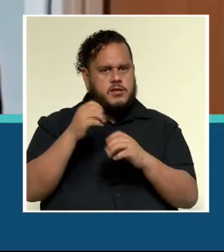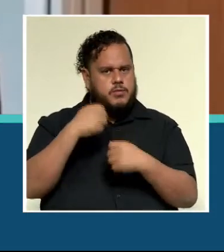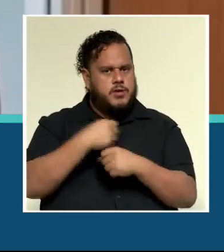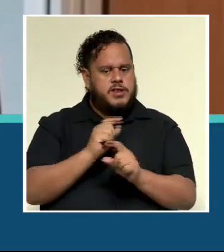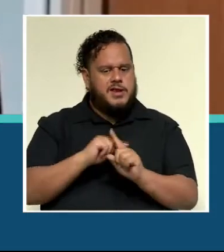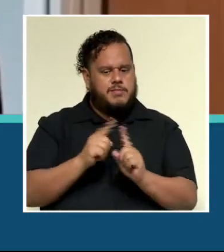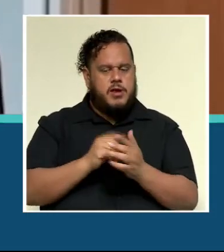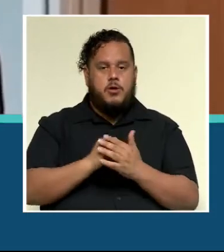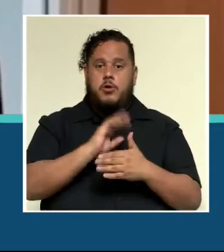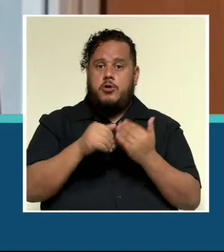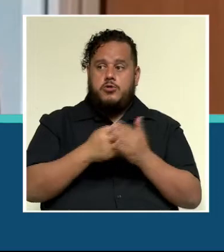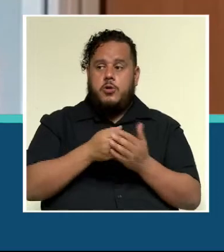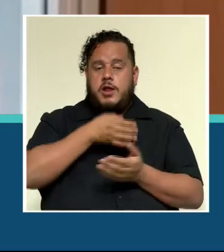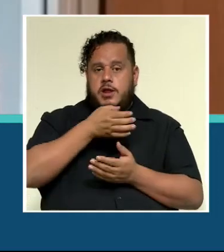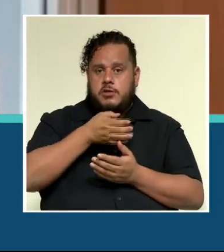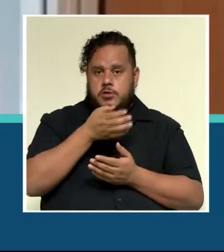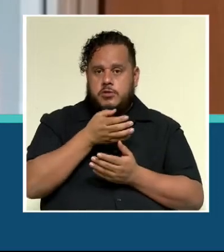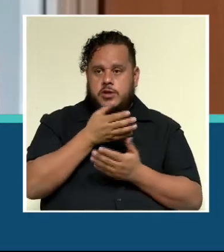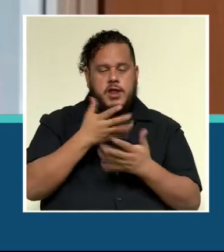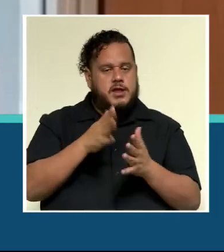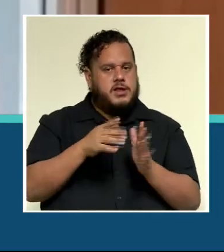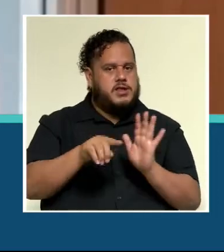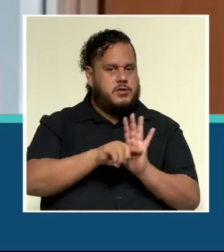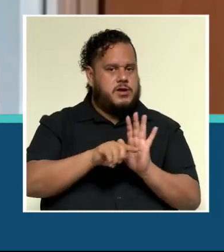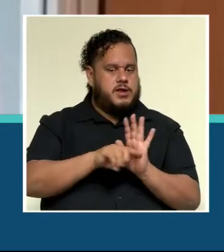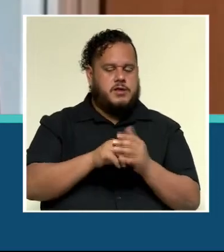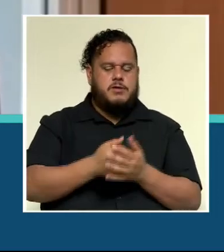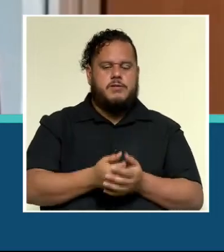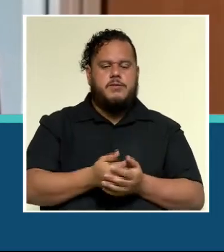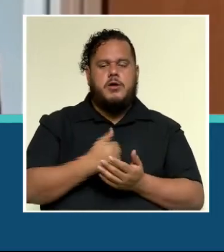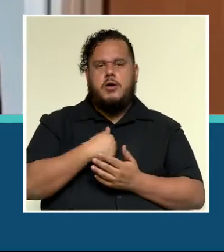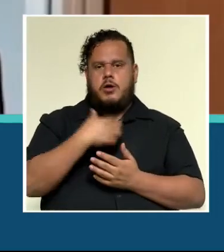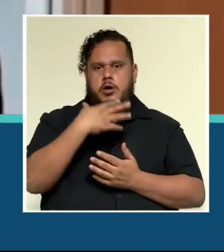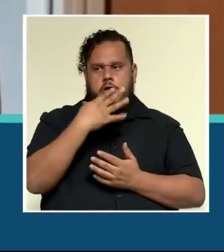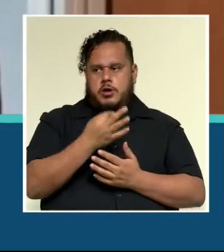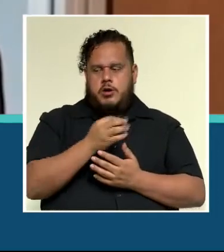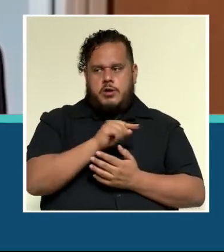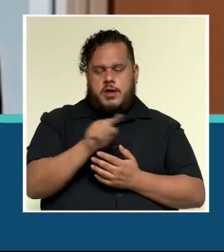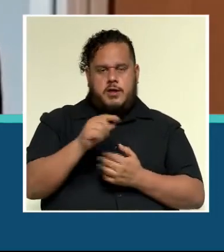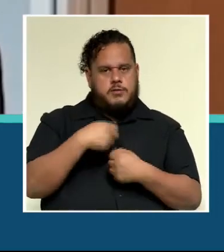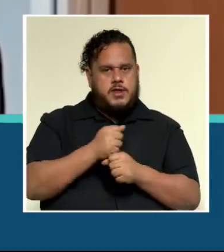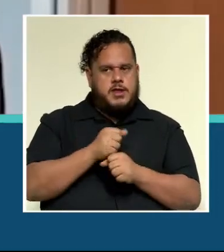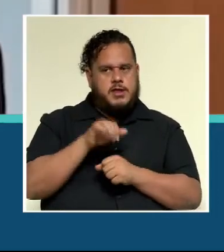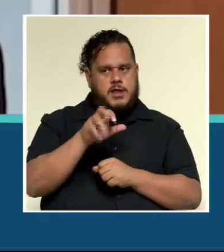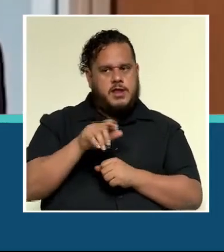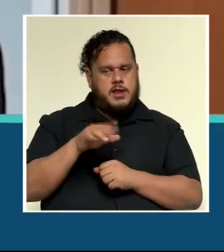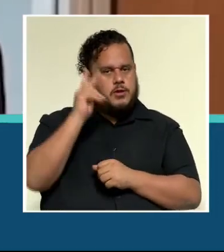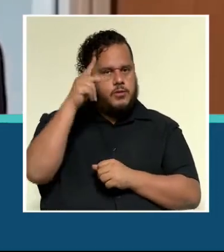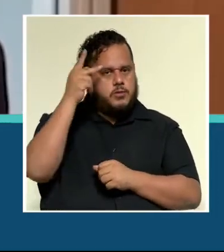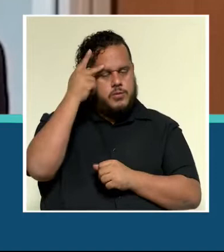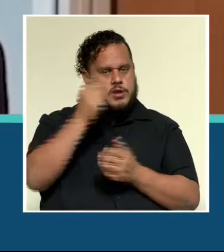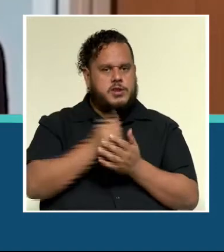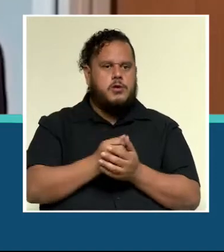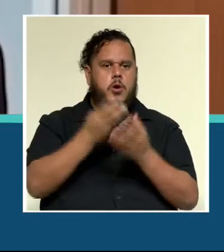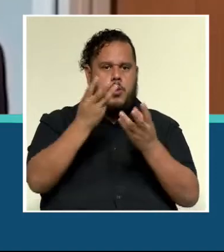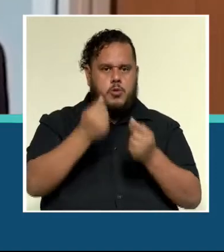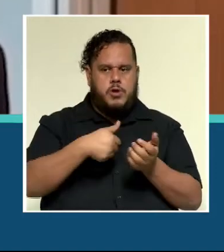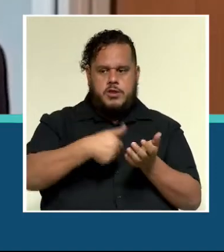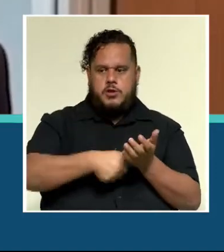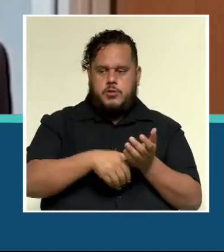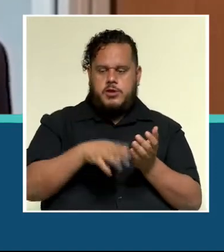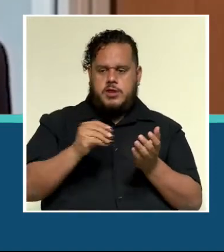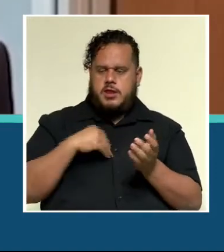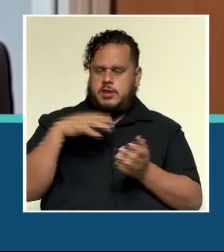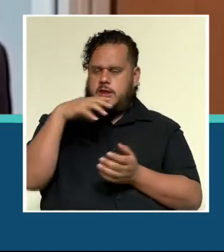pero todas las consultas han sido negativas. Yo creo que ellos hacen el cálculo político, cuentan los votos y se dan